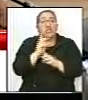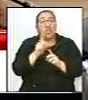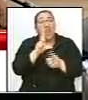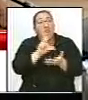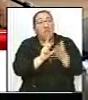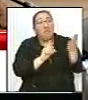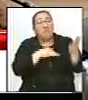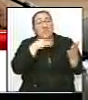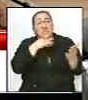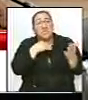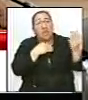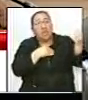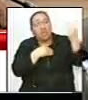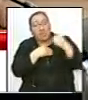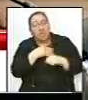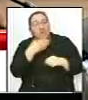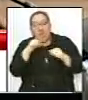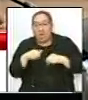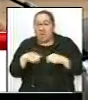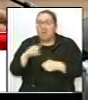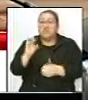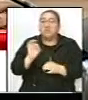Lima, donde eso nos hace